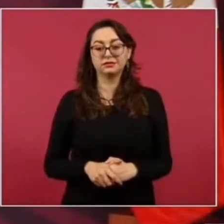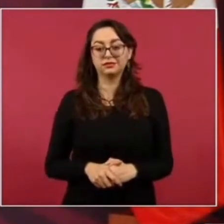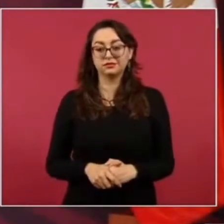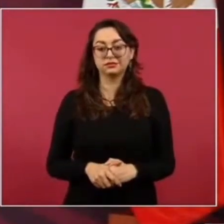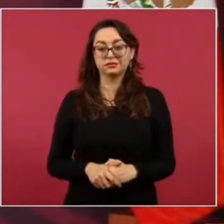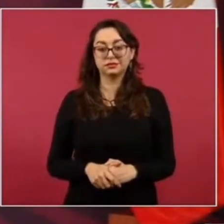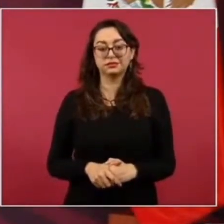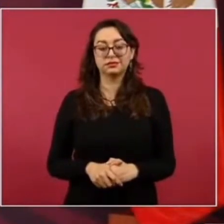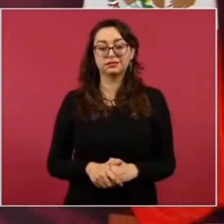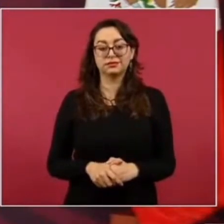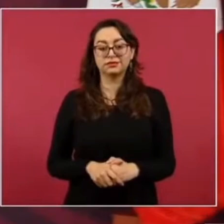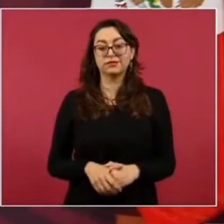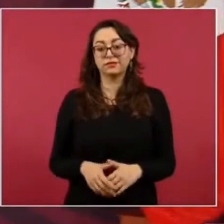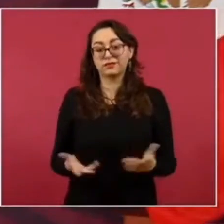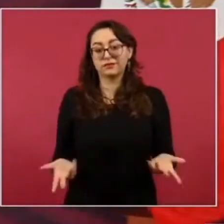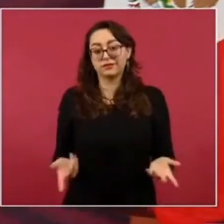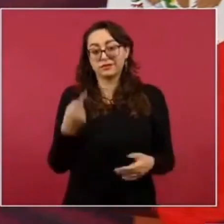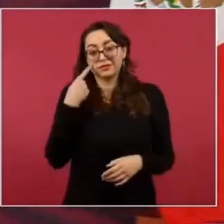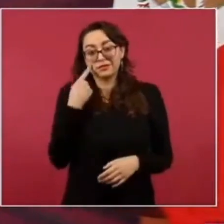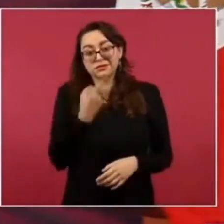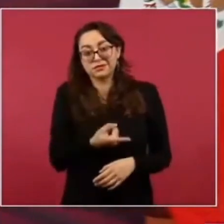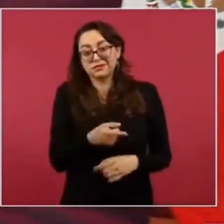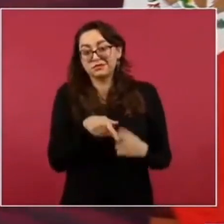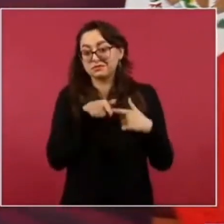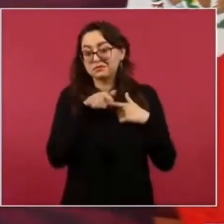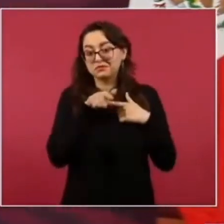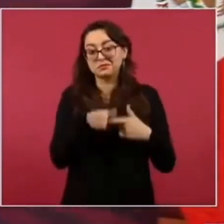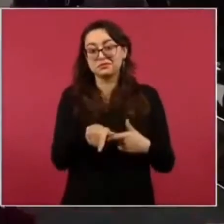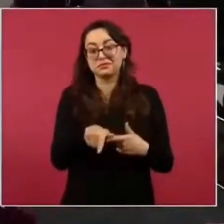Fíjense, bueno, es